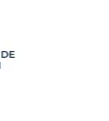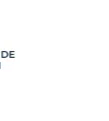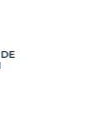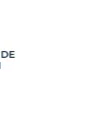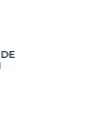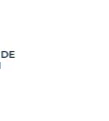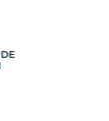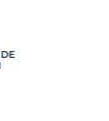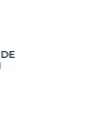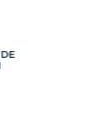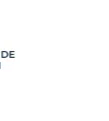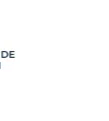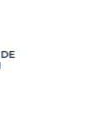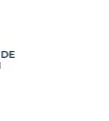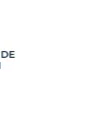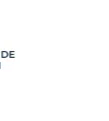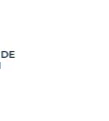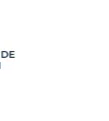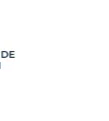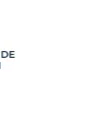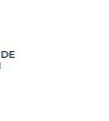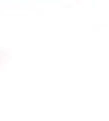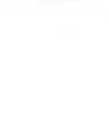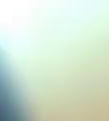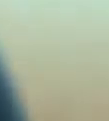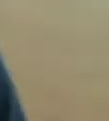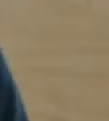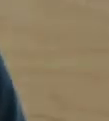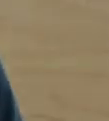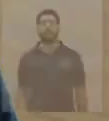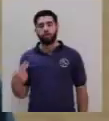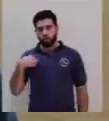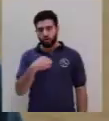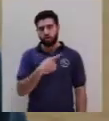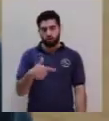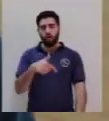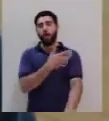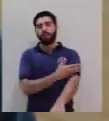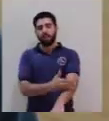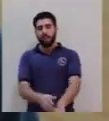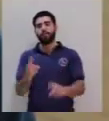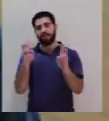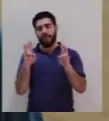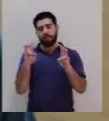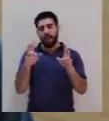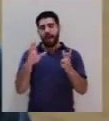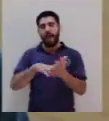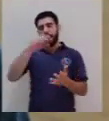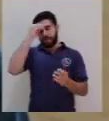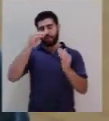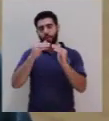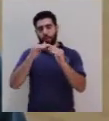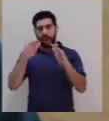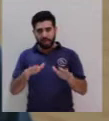7 para indicar las deudas? Nosotros continuamos con más de su programa Aprendo en